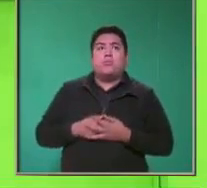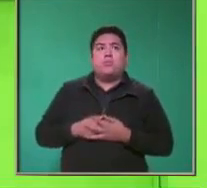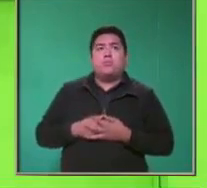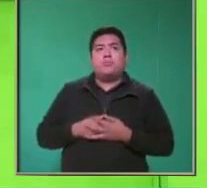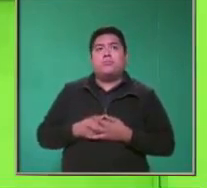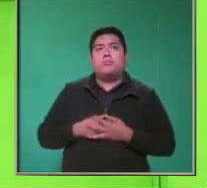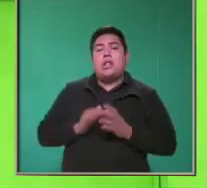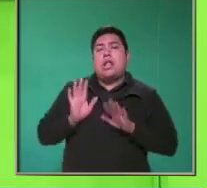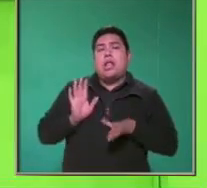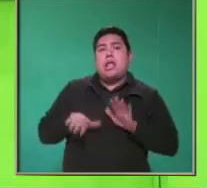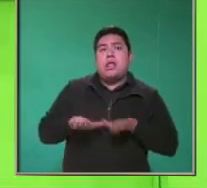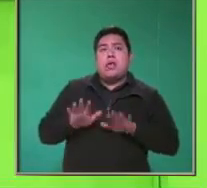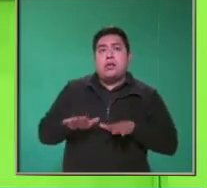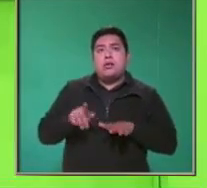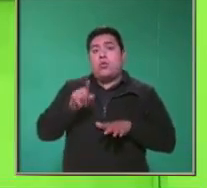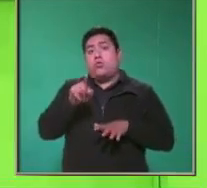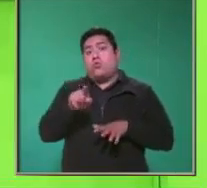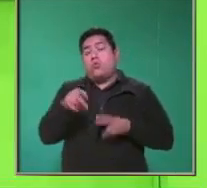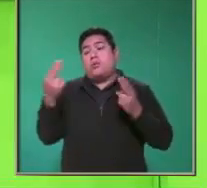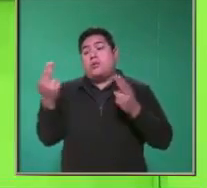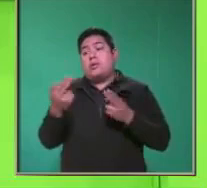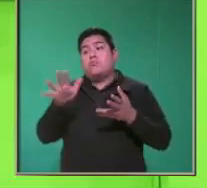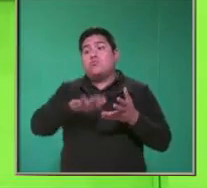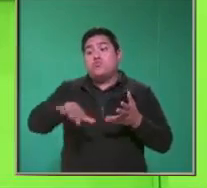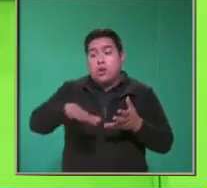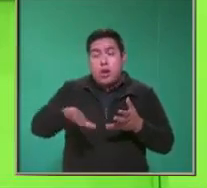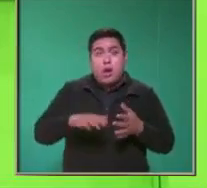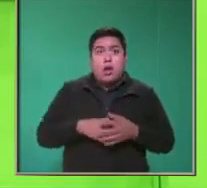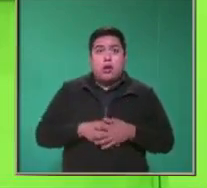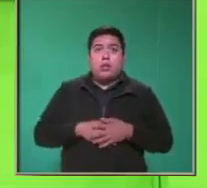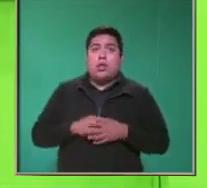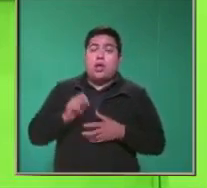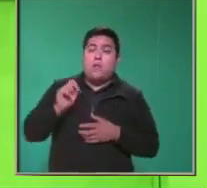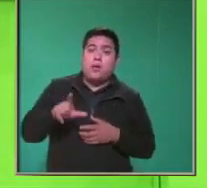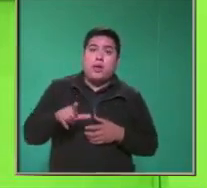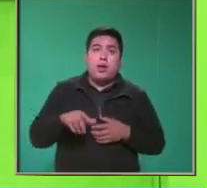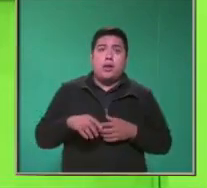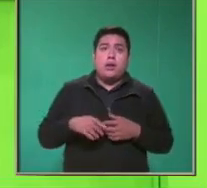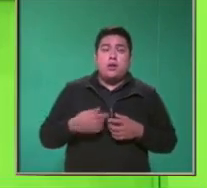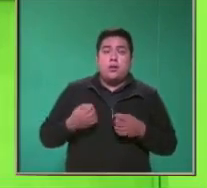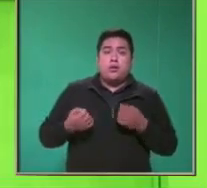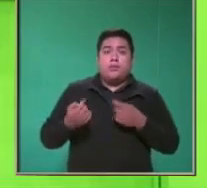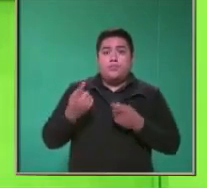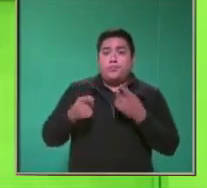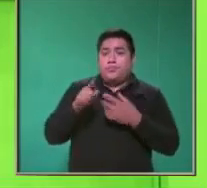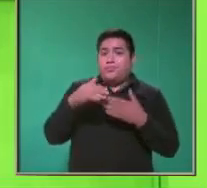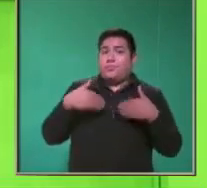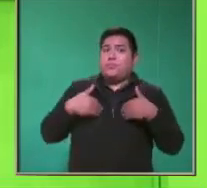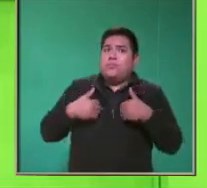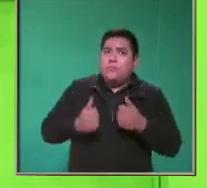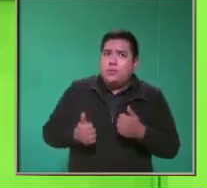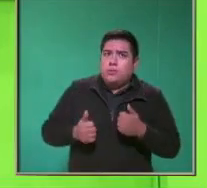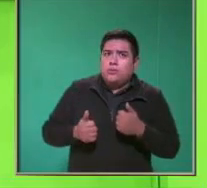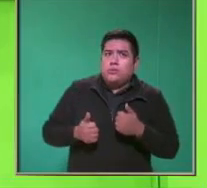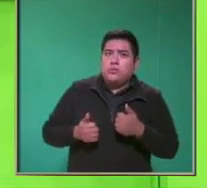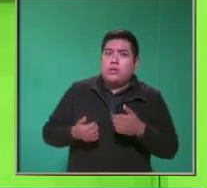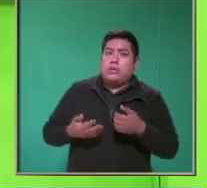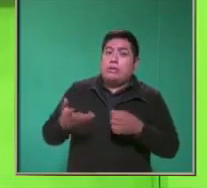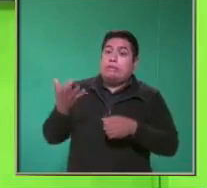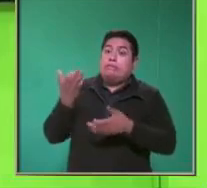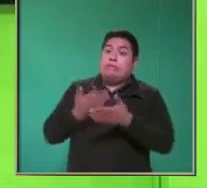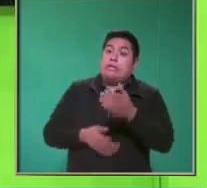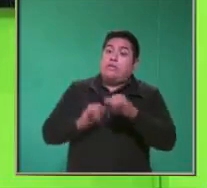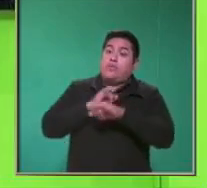que de pronto vas a tener que consultar, sobre todo aquellos espacios en los que te des cuenta que falta agregar algún tipo